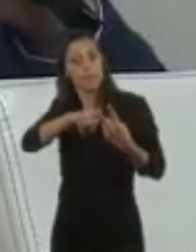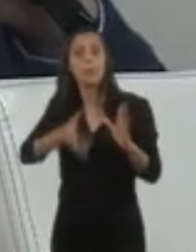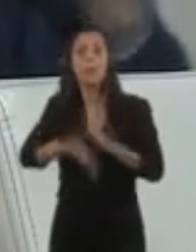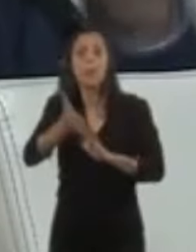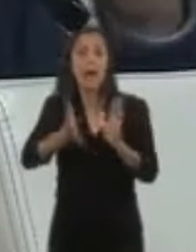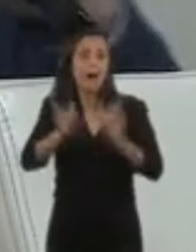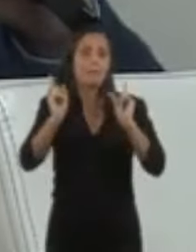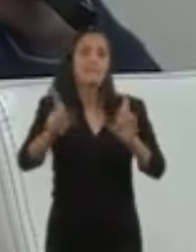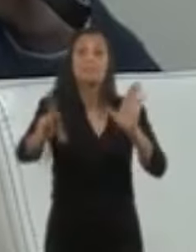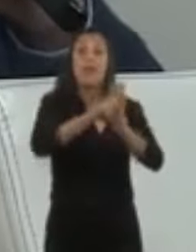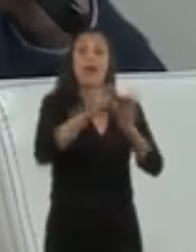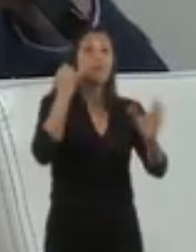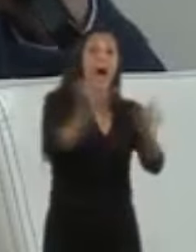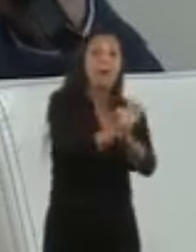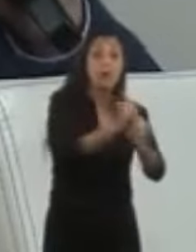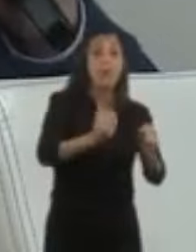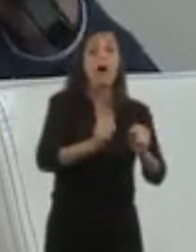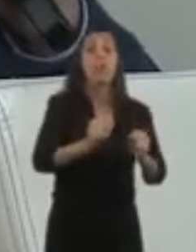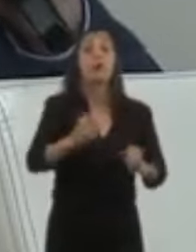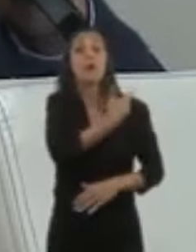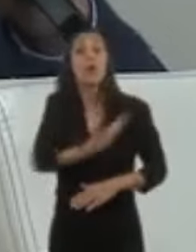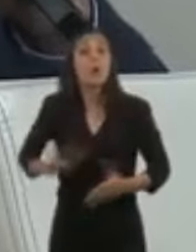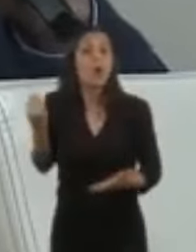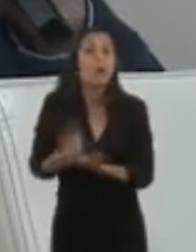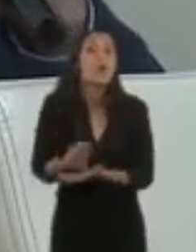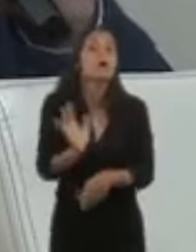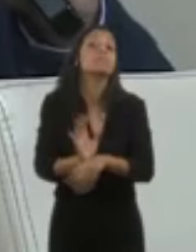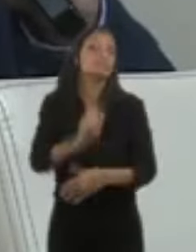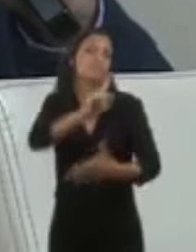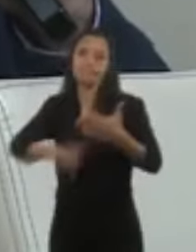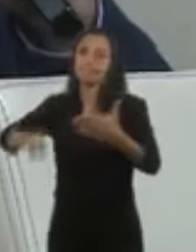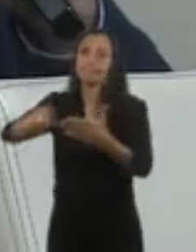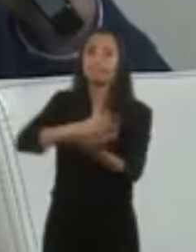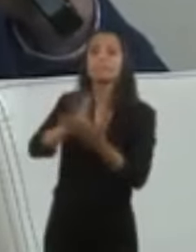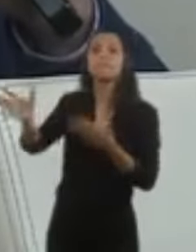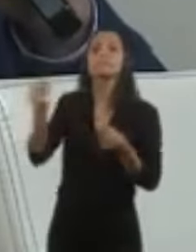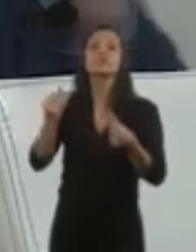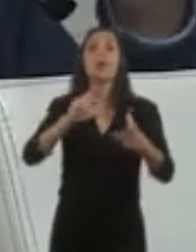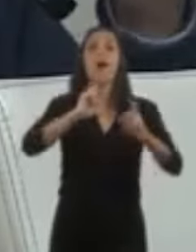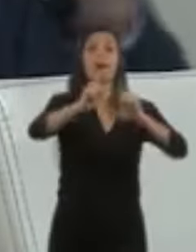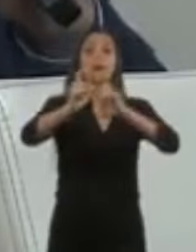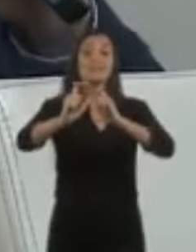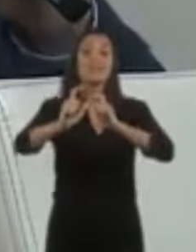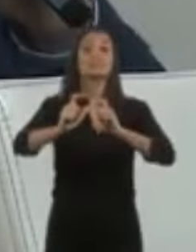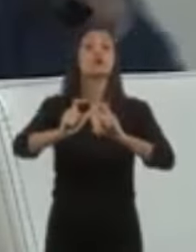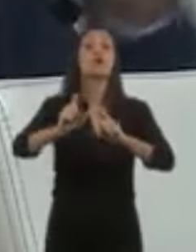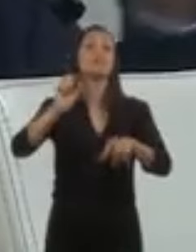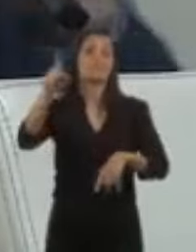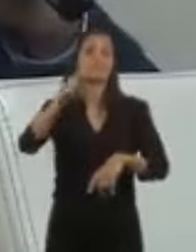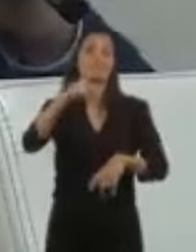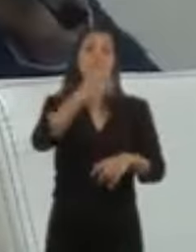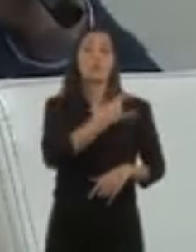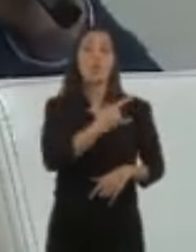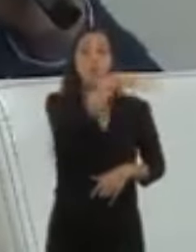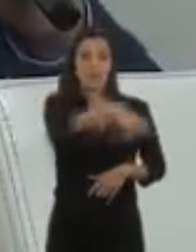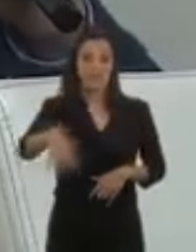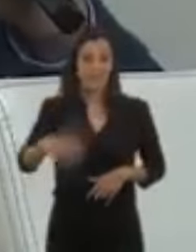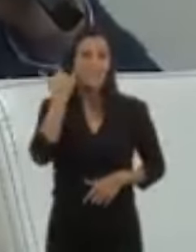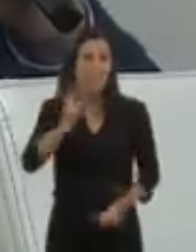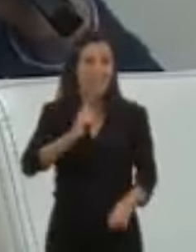en un sector de la sociedad va a caer mal que es el veto a la a la actualización del financiamiento para las universidades si está